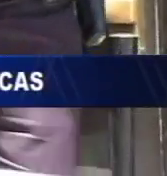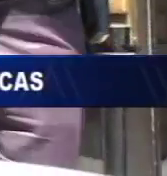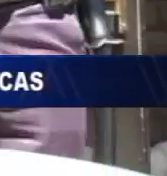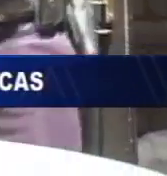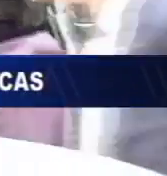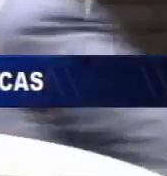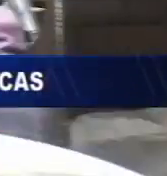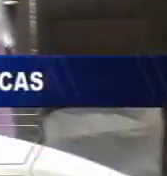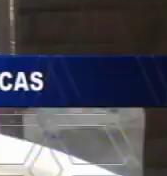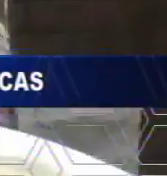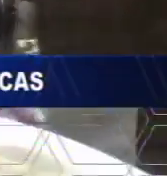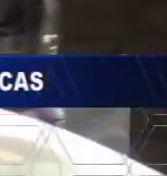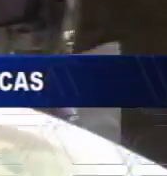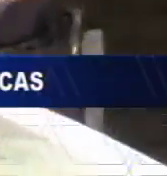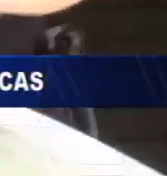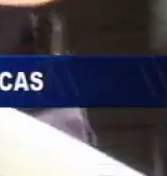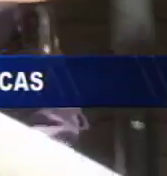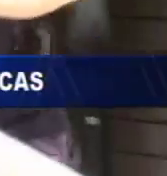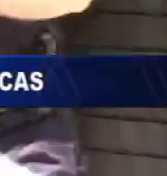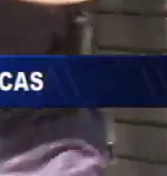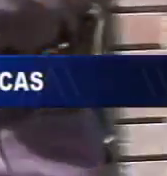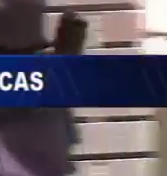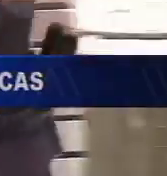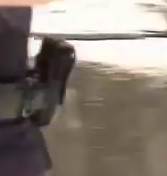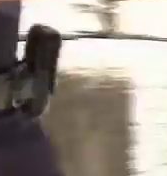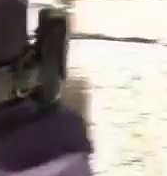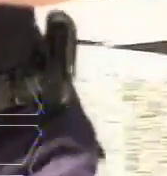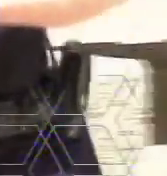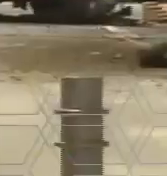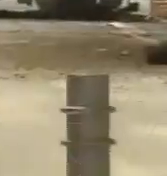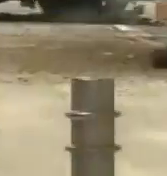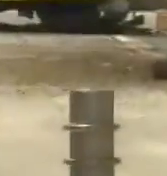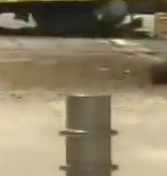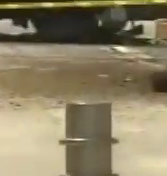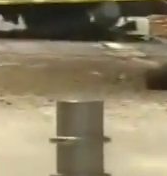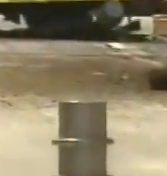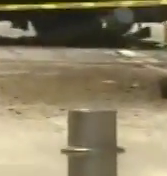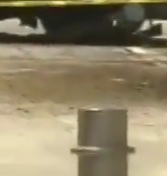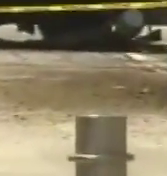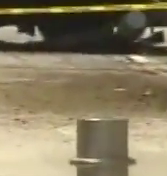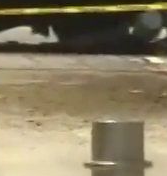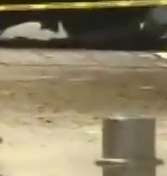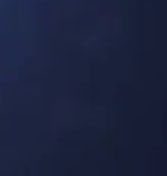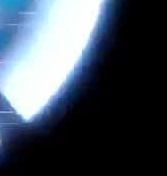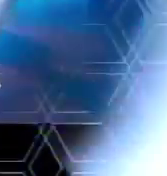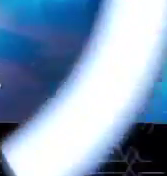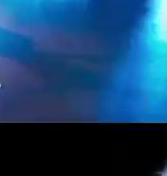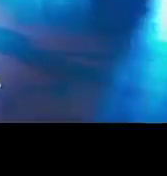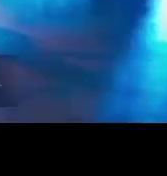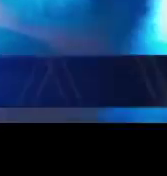Cargos. Policía de Nueva York acusa al autor de asesinato en Times Square.